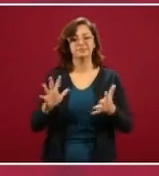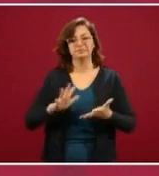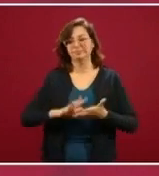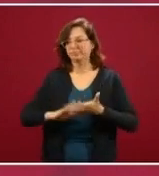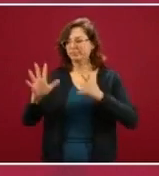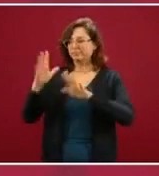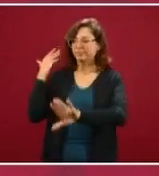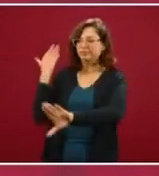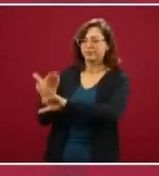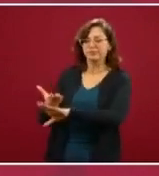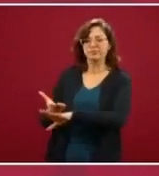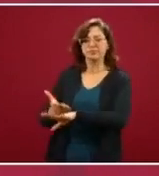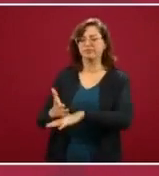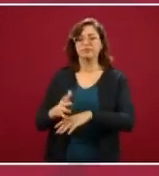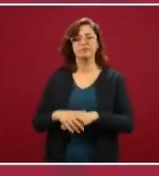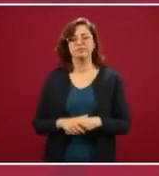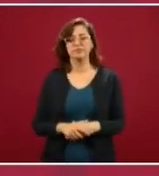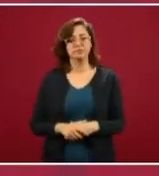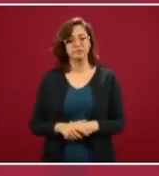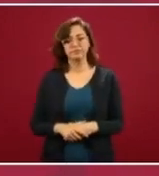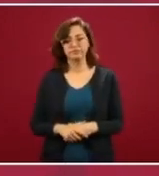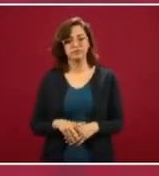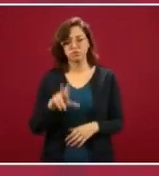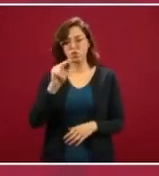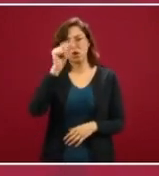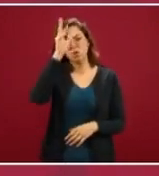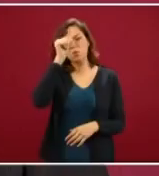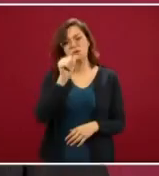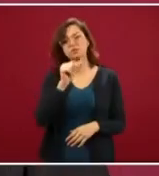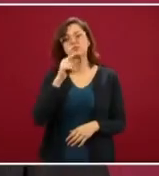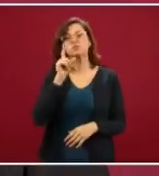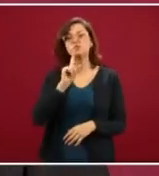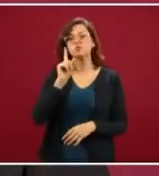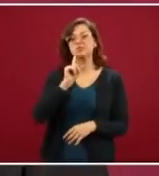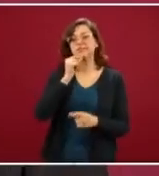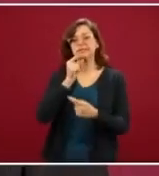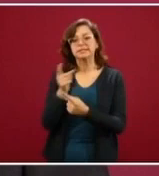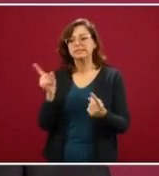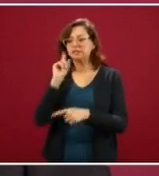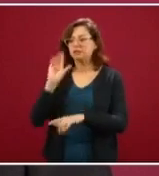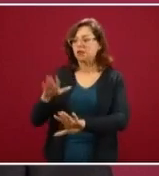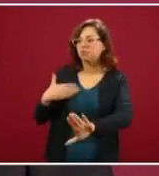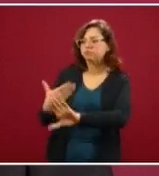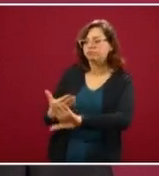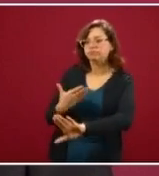violencia, o sea, en contra de las mujeres, de niñas, de mujeres.